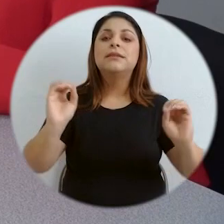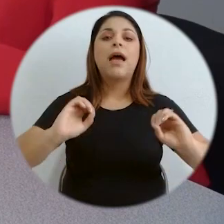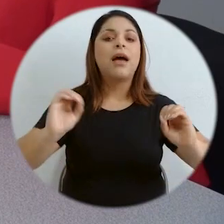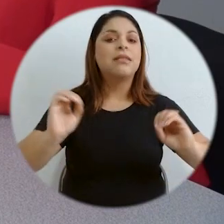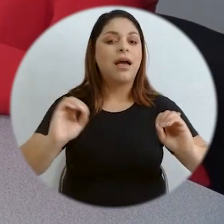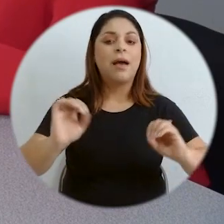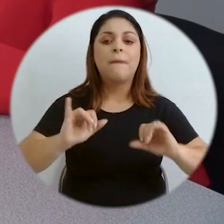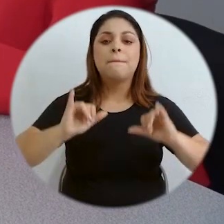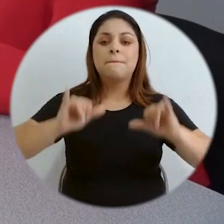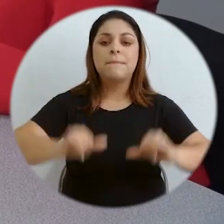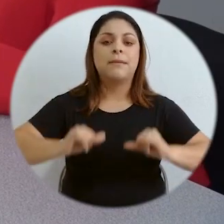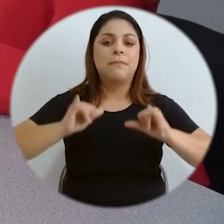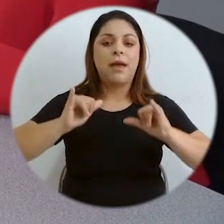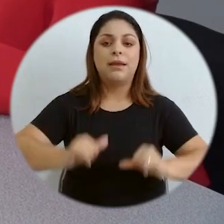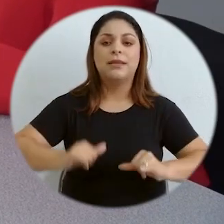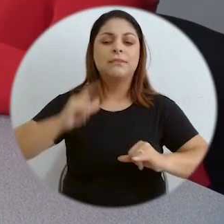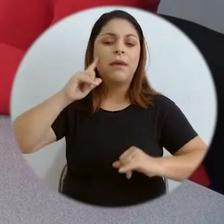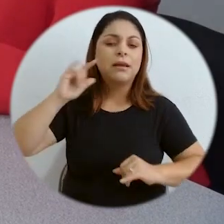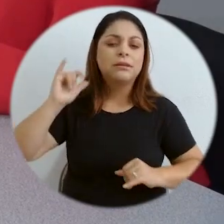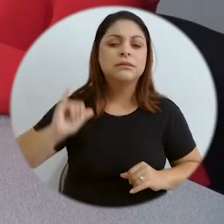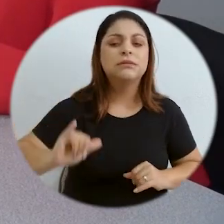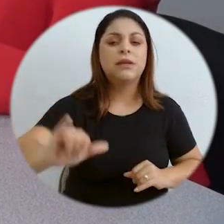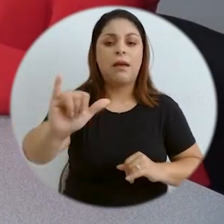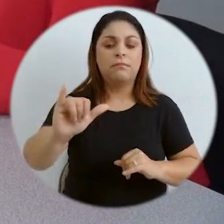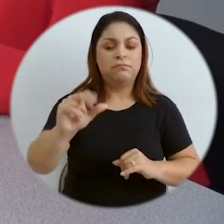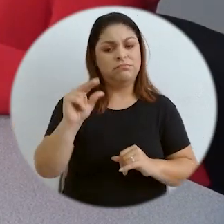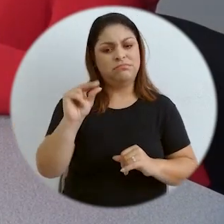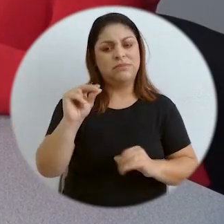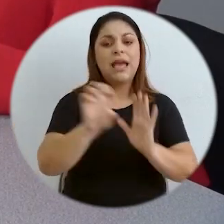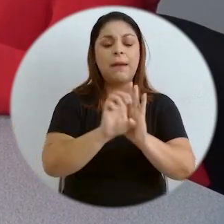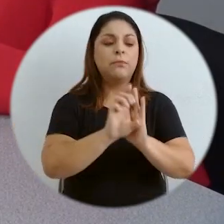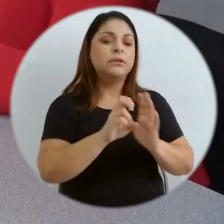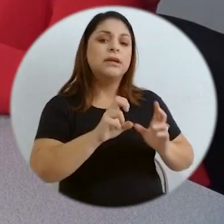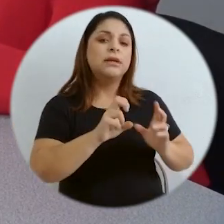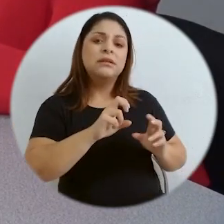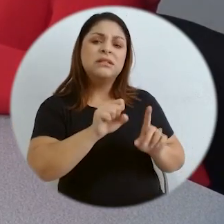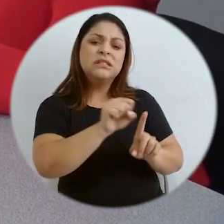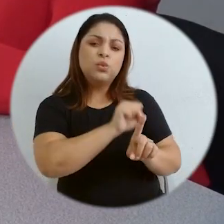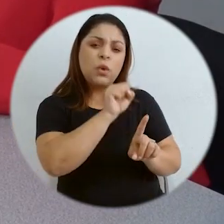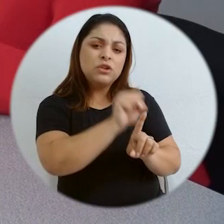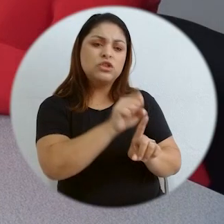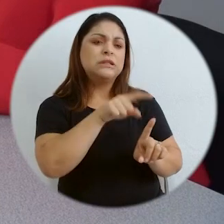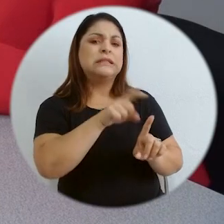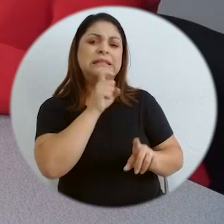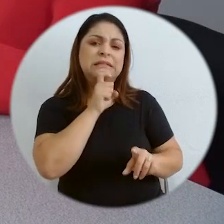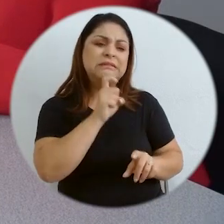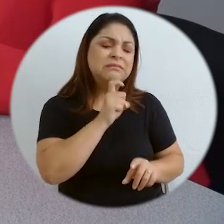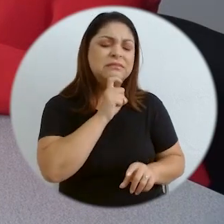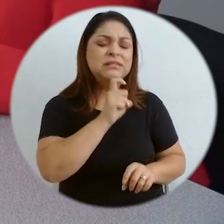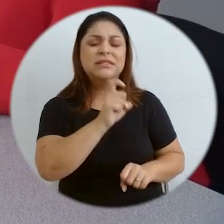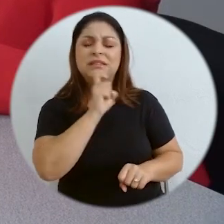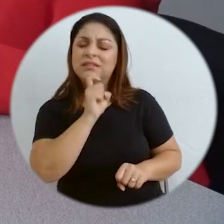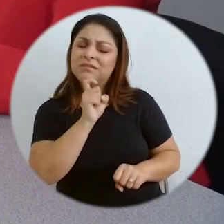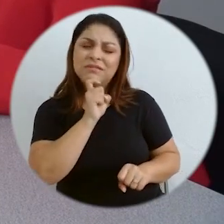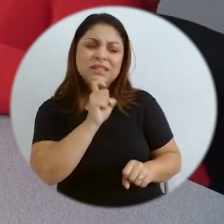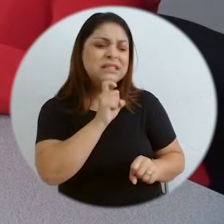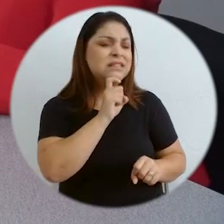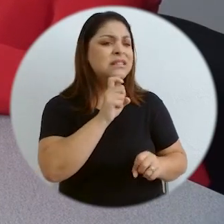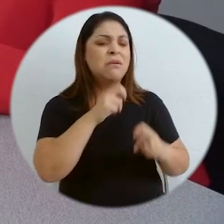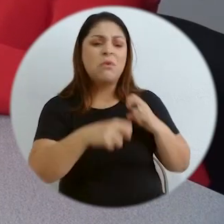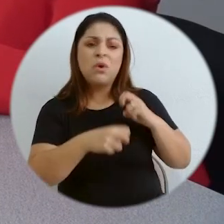siempre. Por más difícil que usted vea una situación o por más que usted no vea